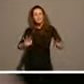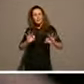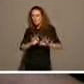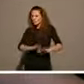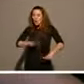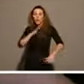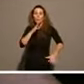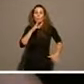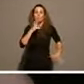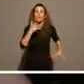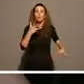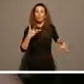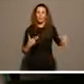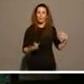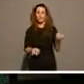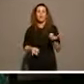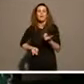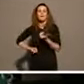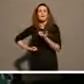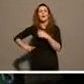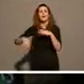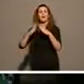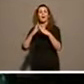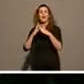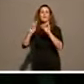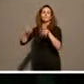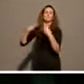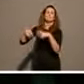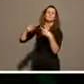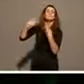pues prefieren reformarla.